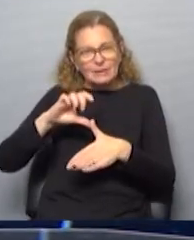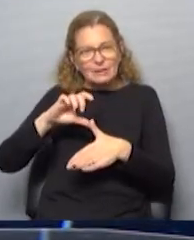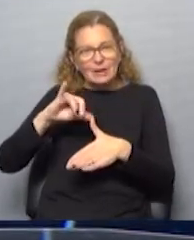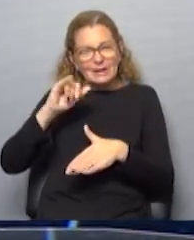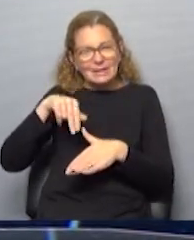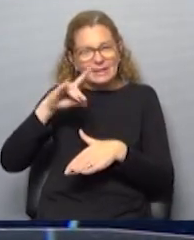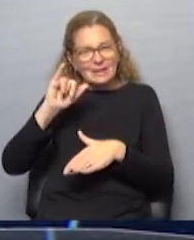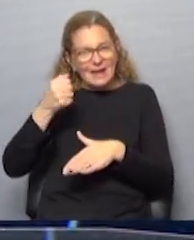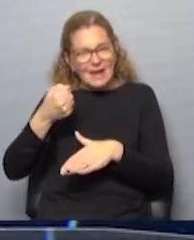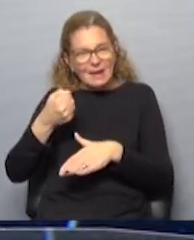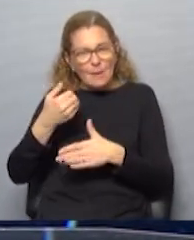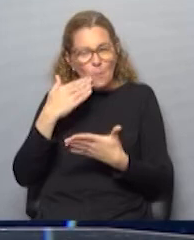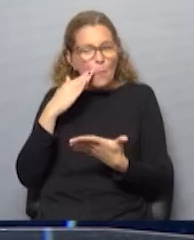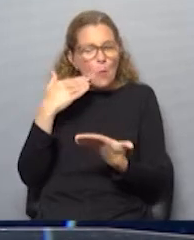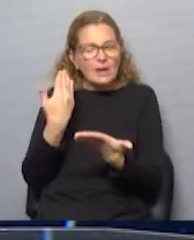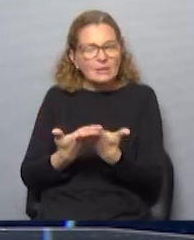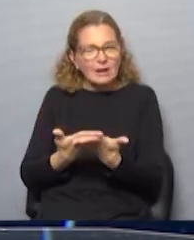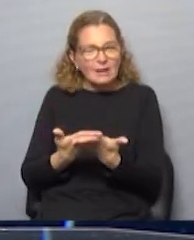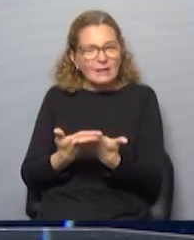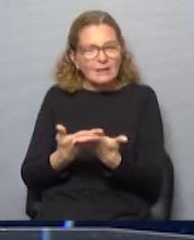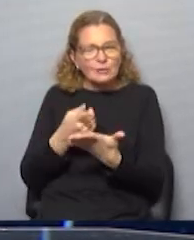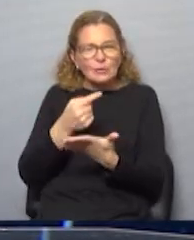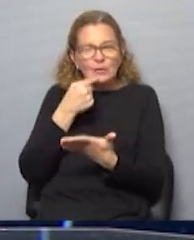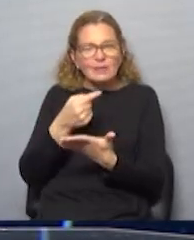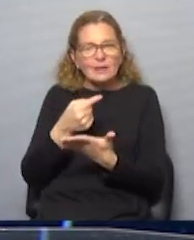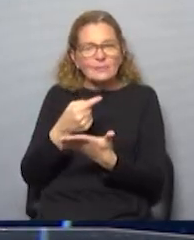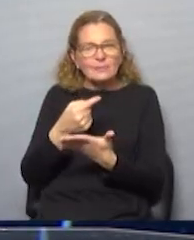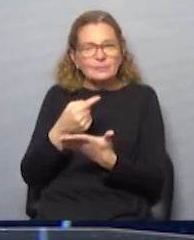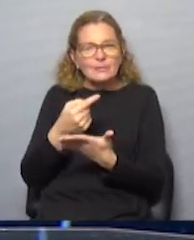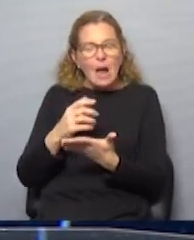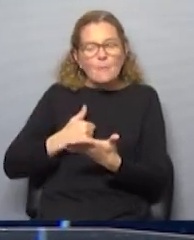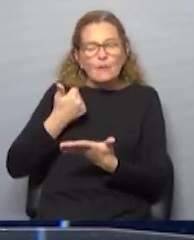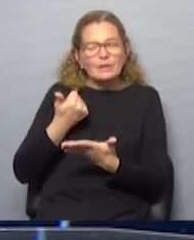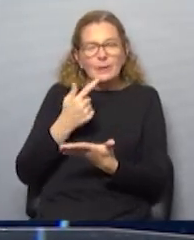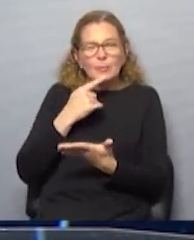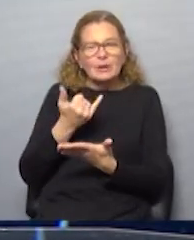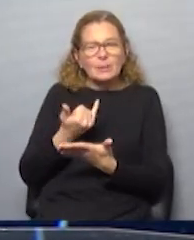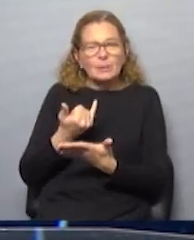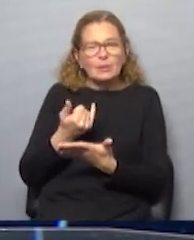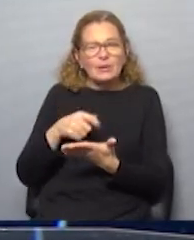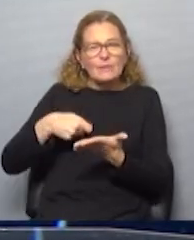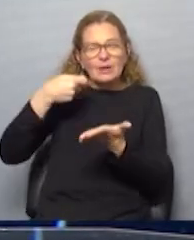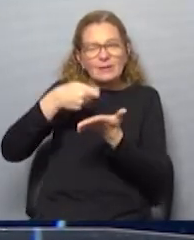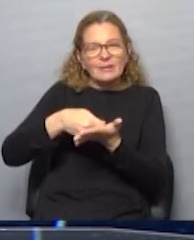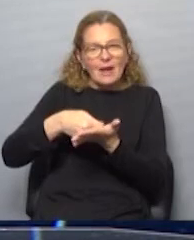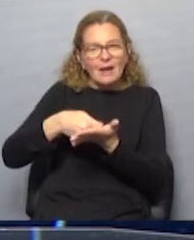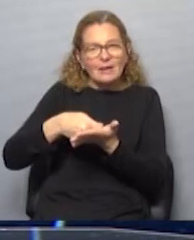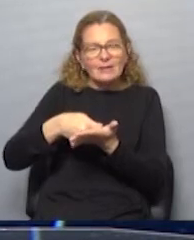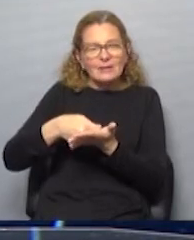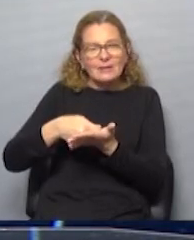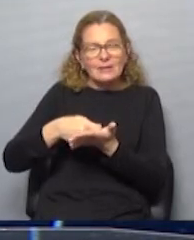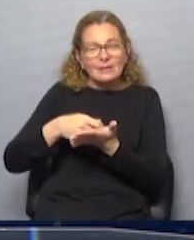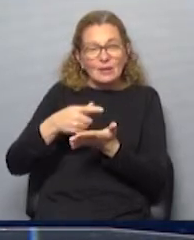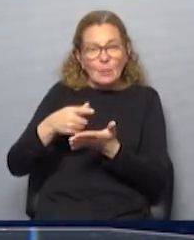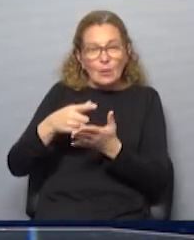muestra que el sentido de lo que tú decías el aprovechamiento por ejemplo de la inversión extranjera directa en términos de